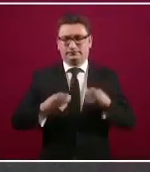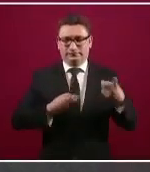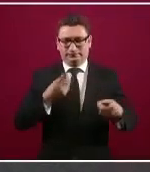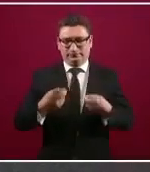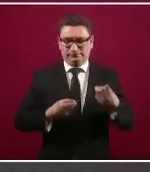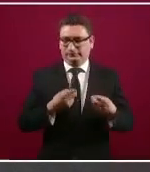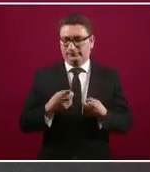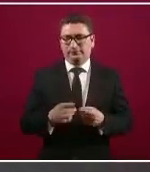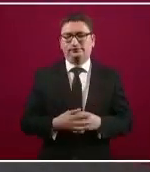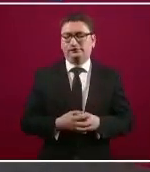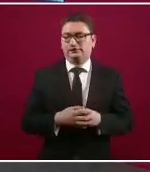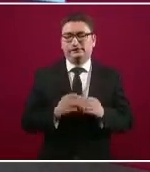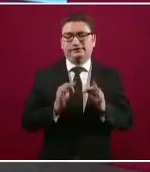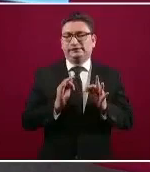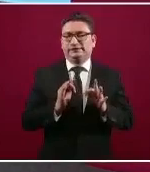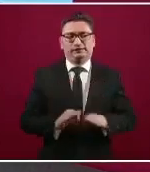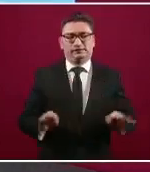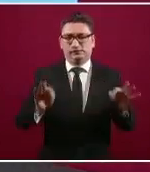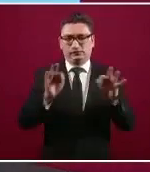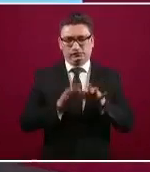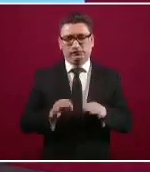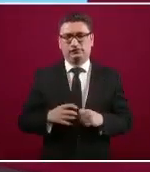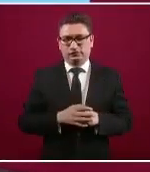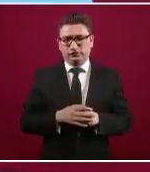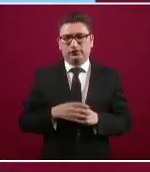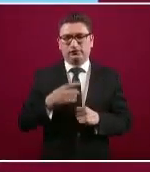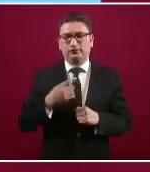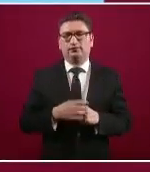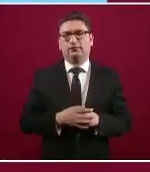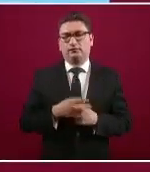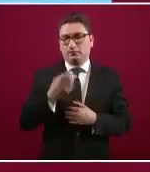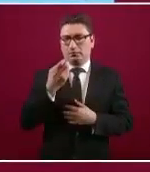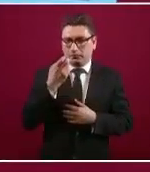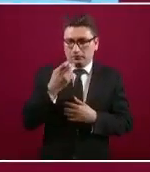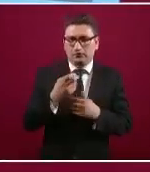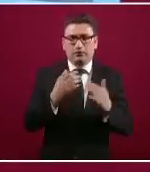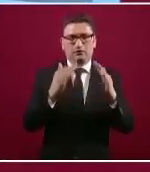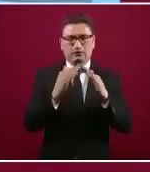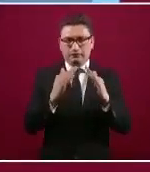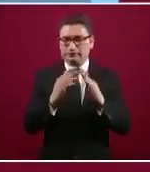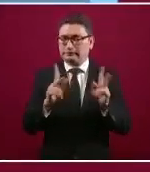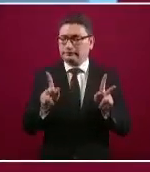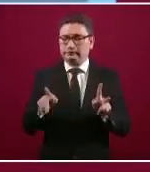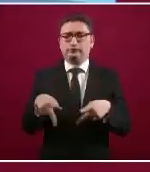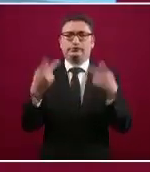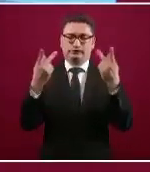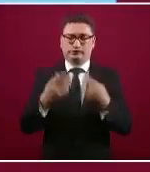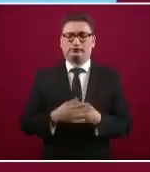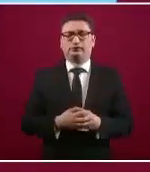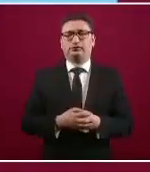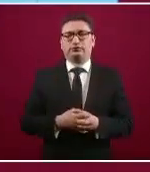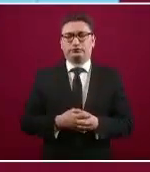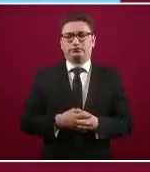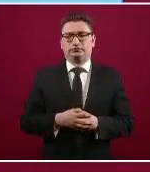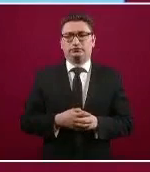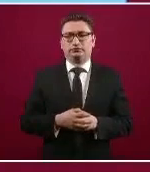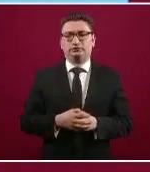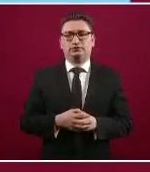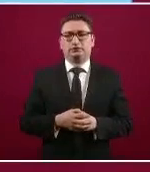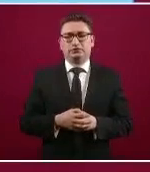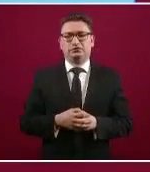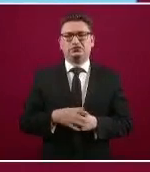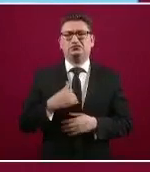es muy importante el que se pueda vender esta casa. Estoy seguro que se va